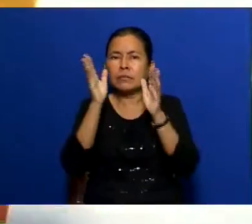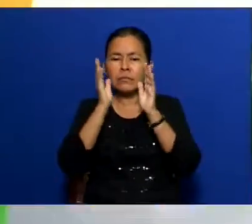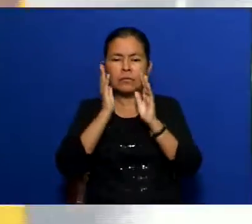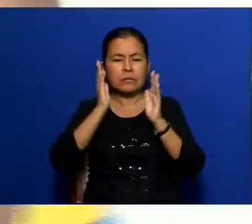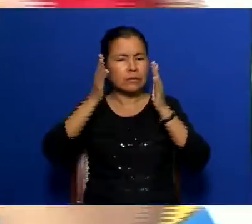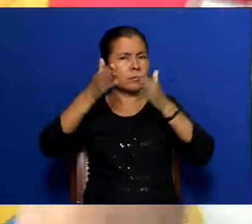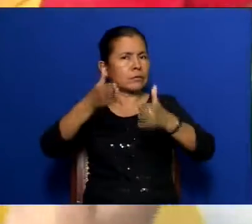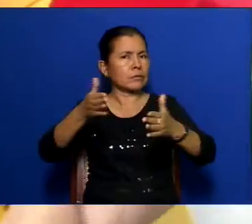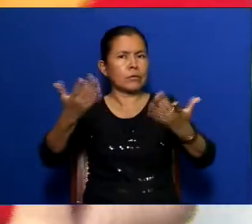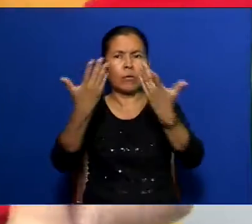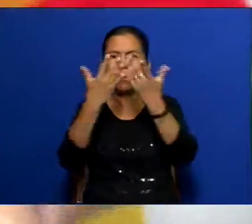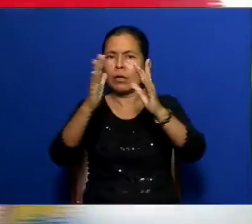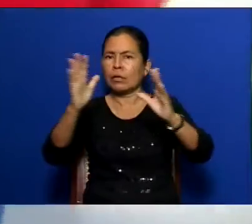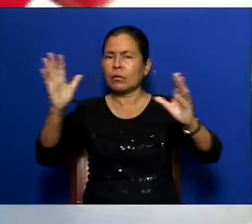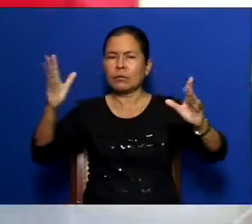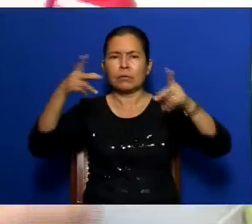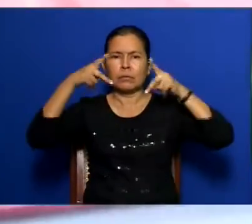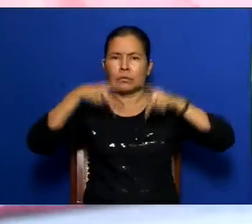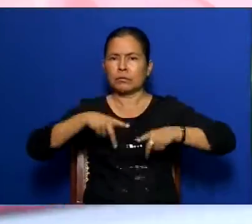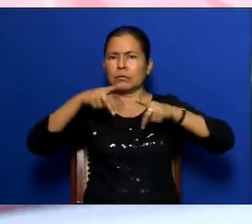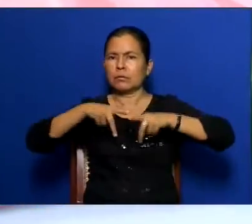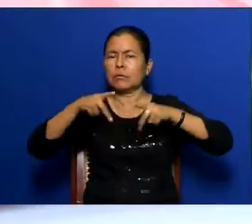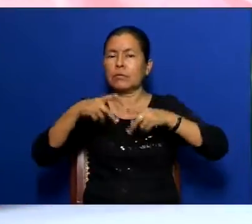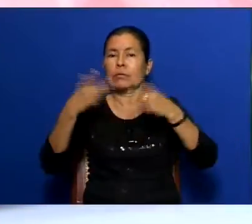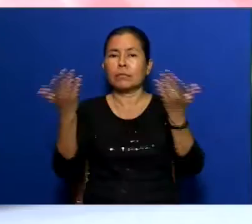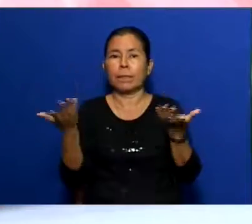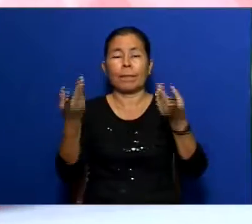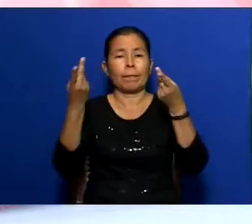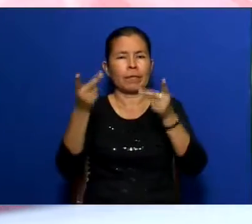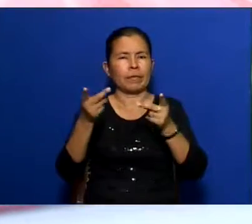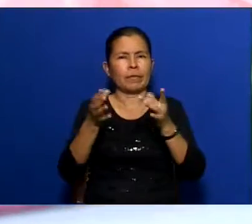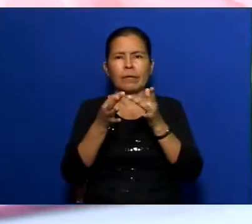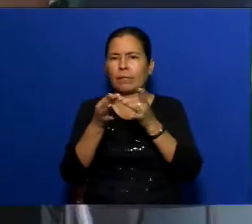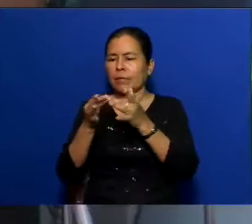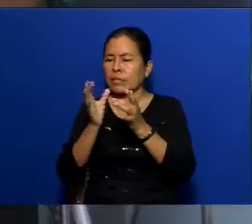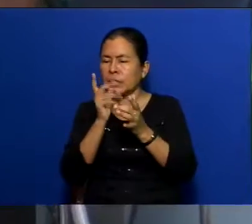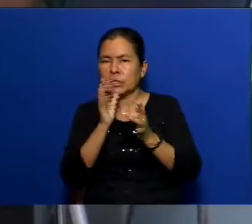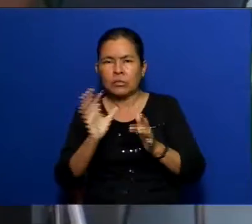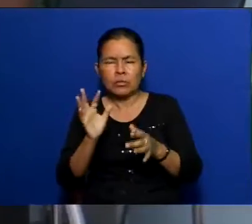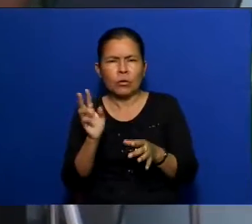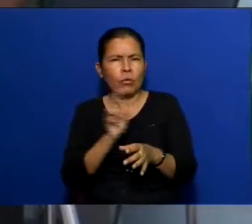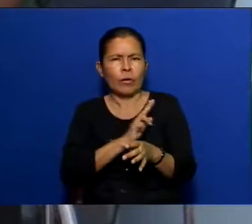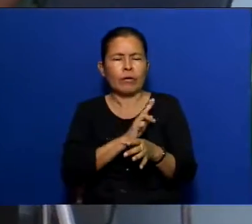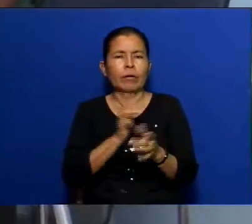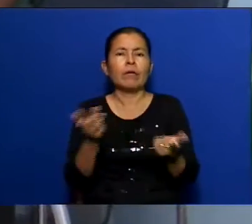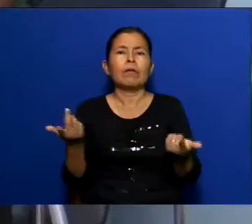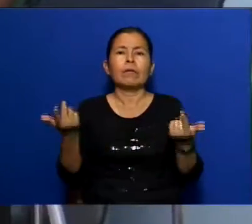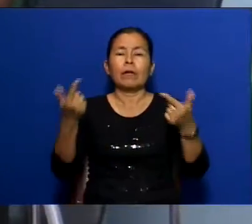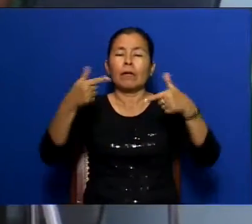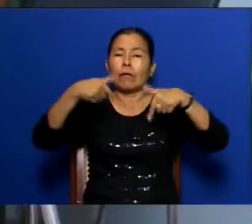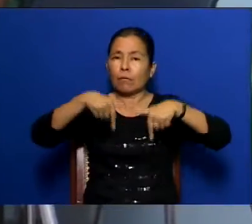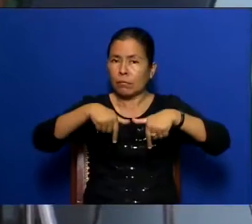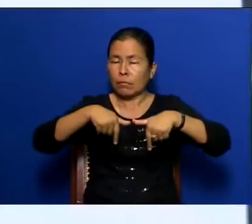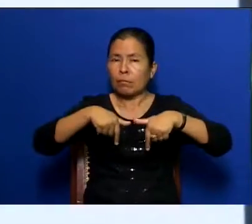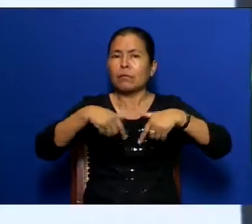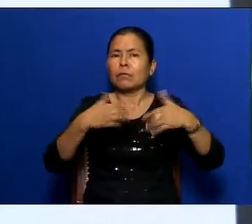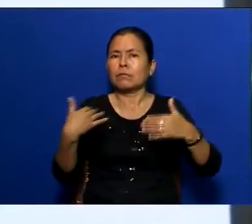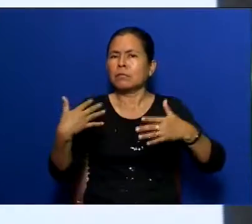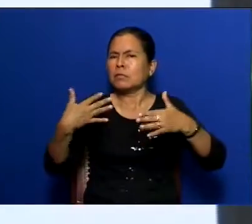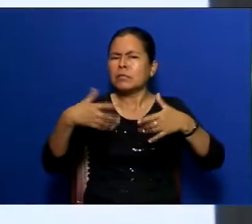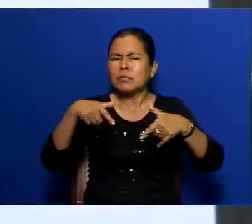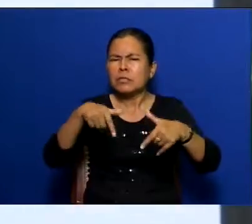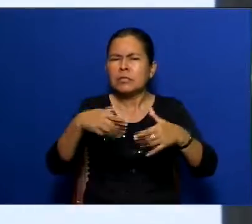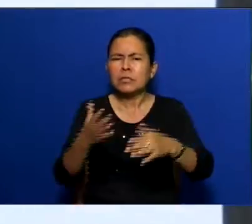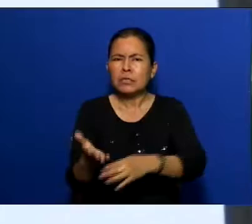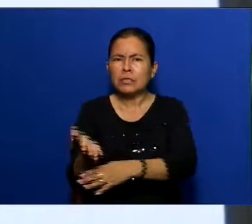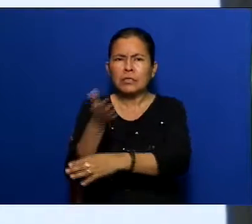atender a cualquier persona, como también lo es actualmente. Y resultaba pues